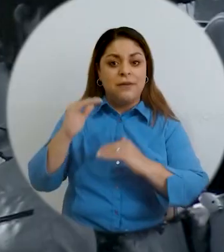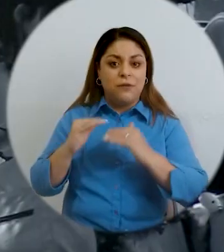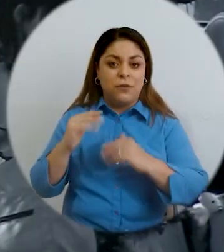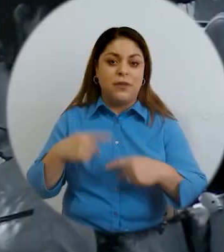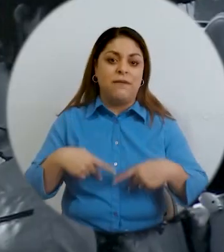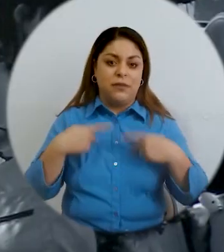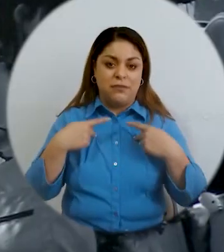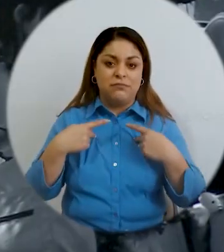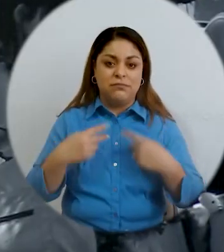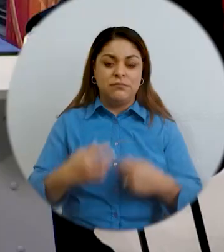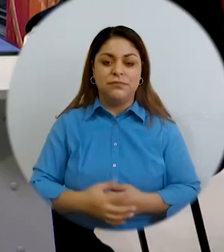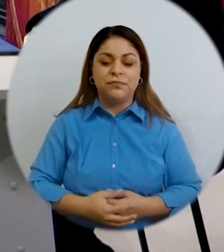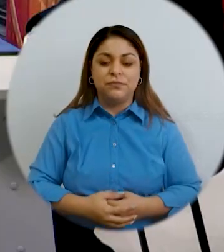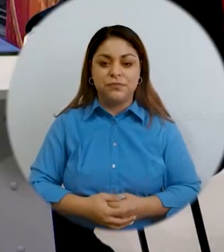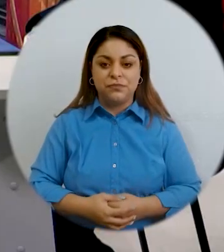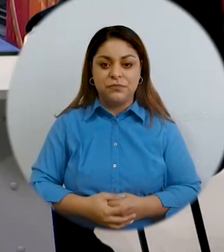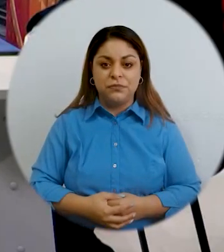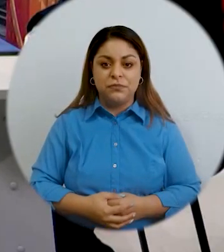de la vida misma.